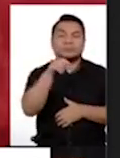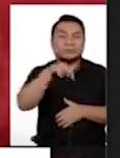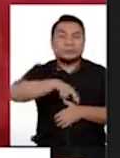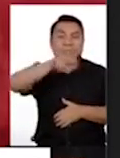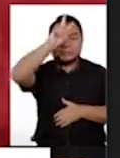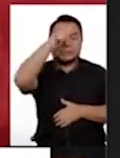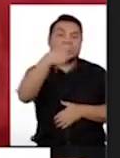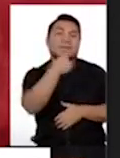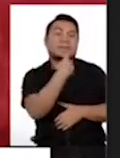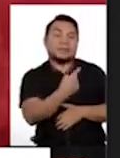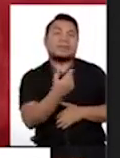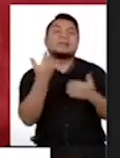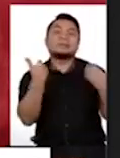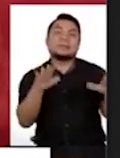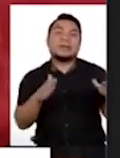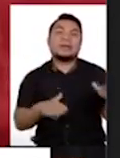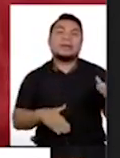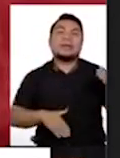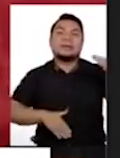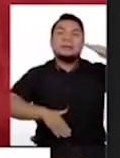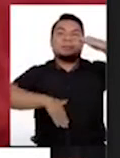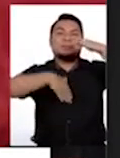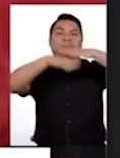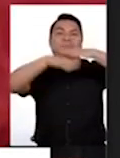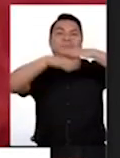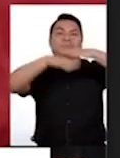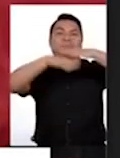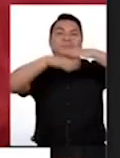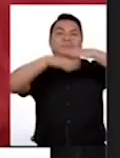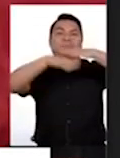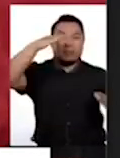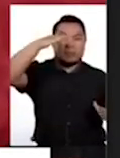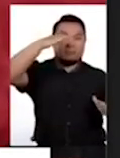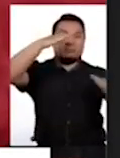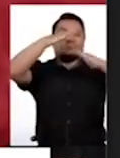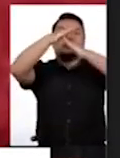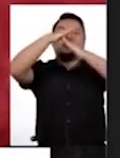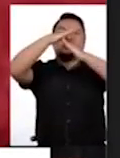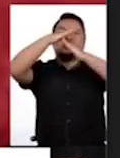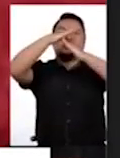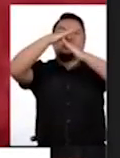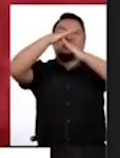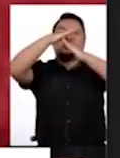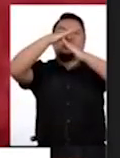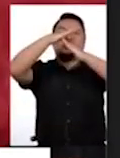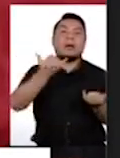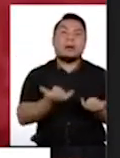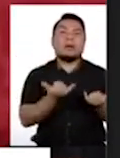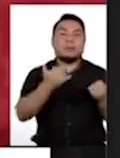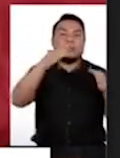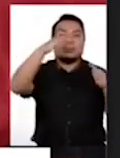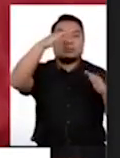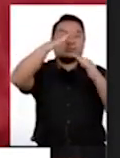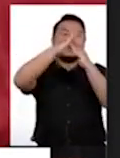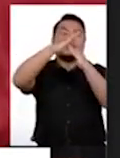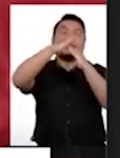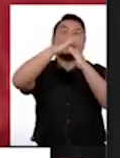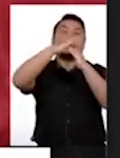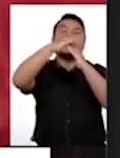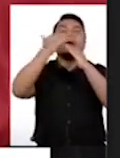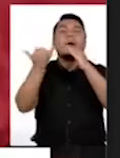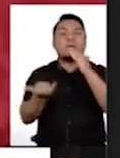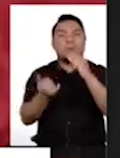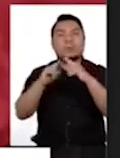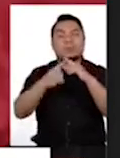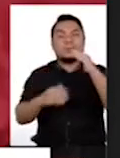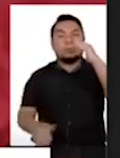llegó al tope, a la cima, y comienza ya este nivel lento, pero nivel